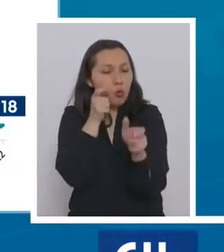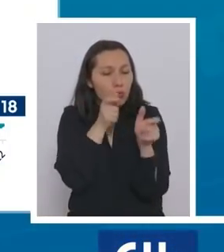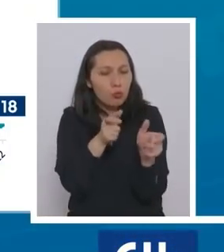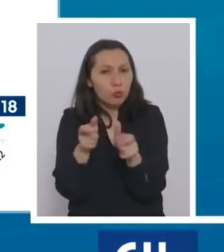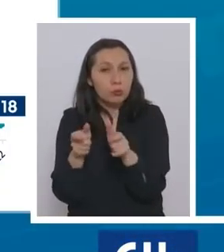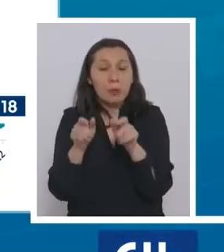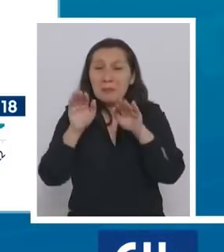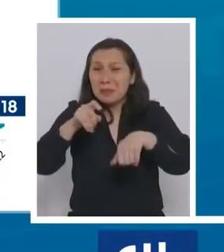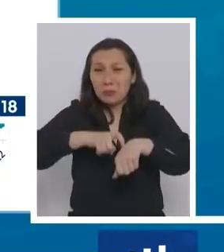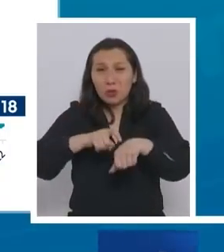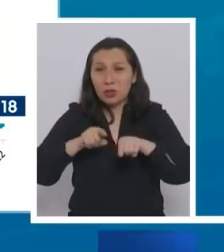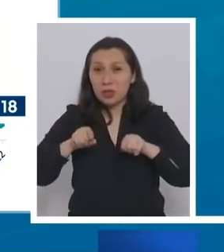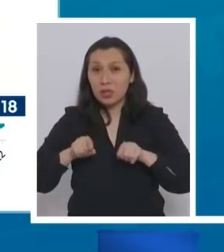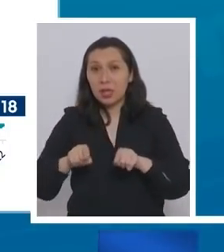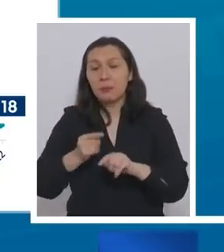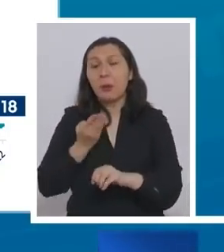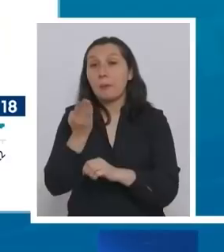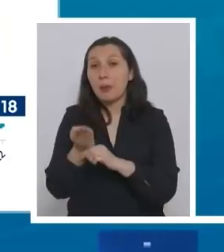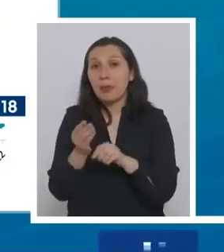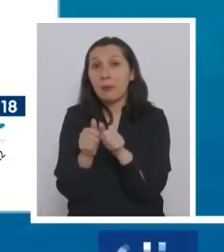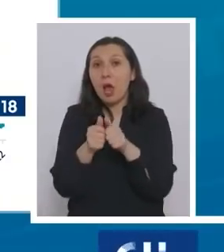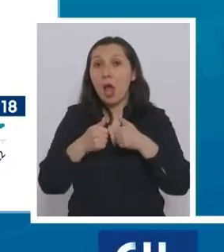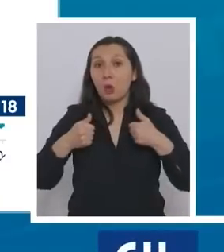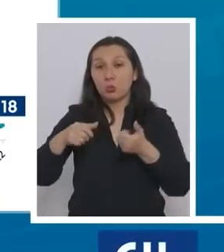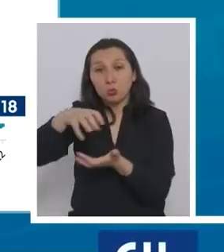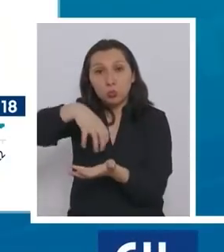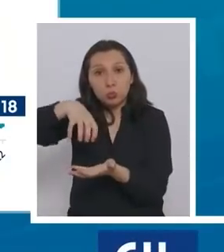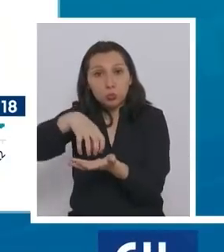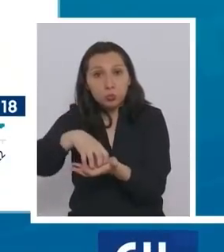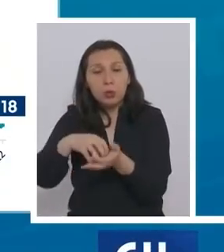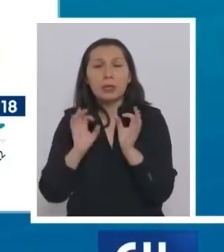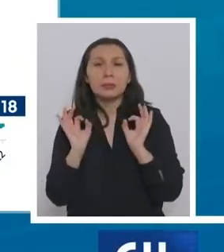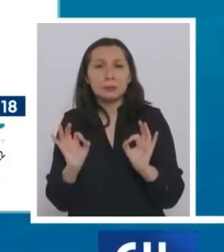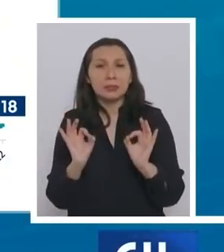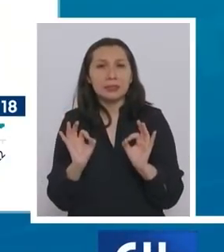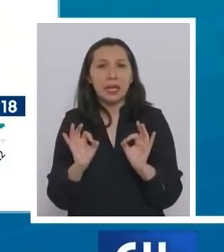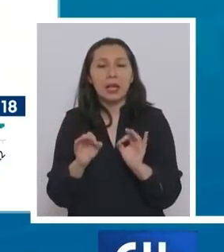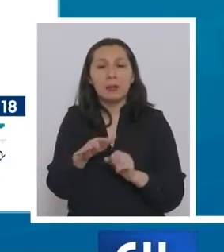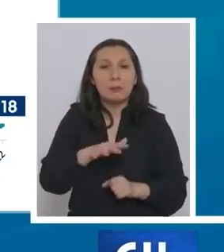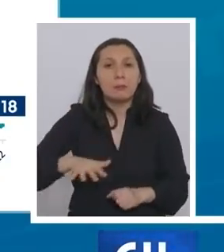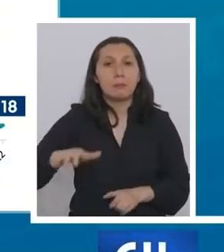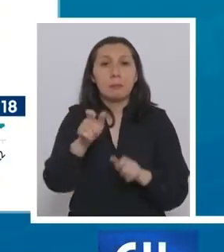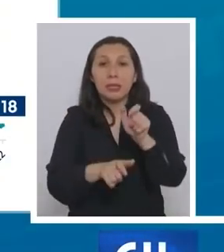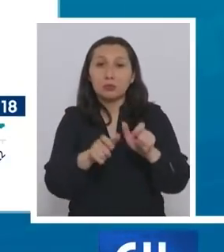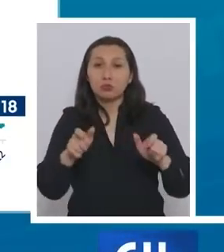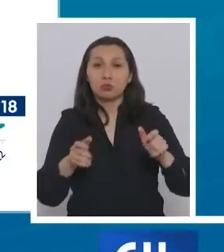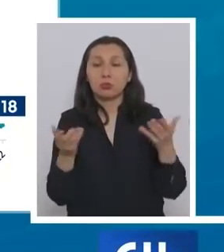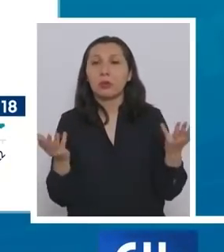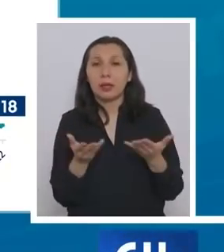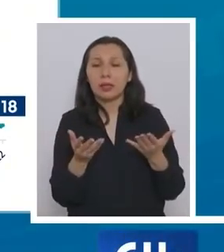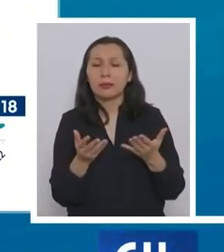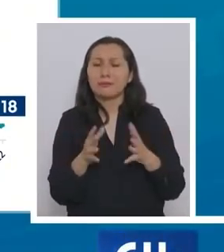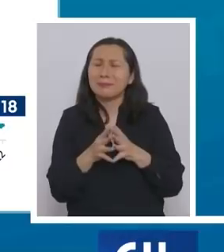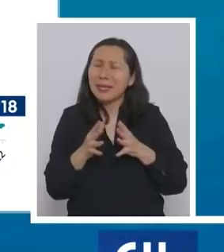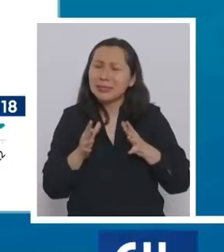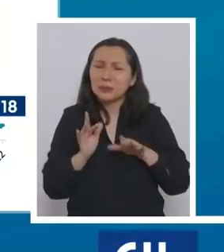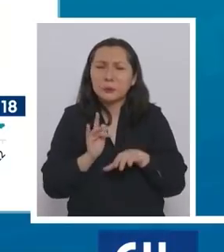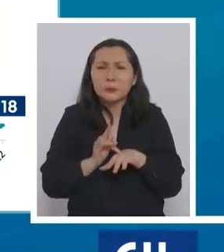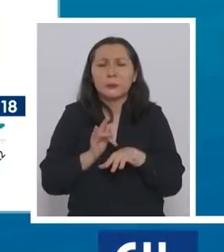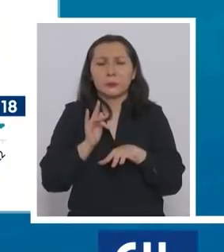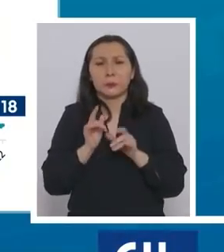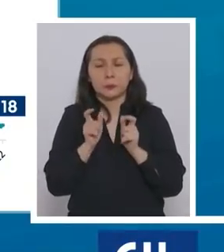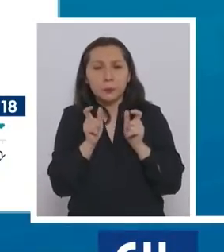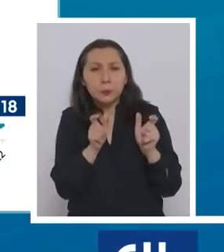Pero paralelamente le pedimos a las autoridades locales y en especial a la población extremar